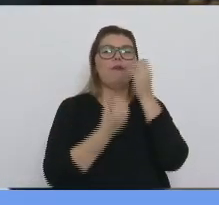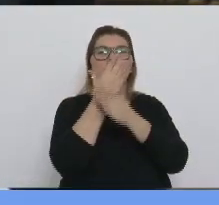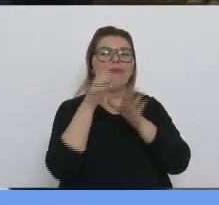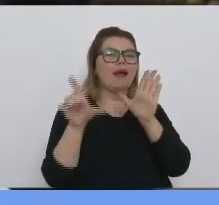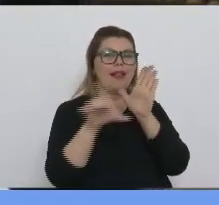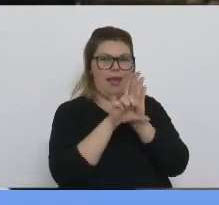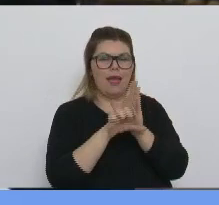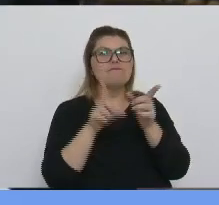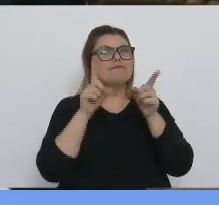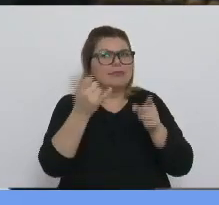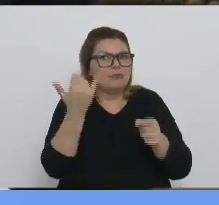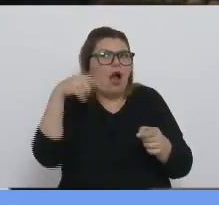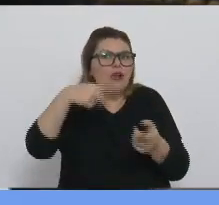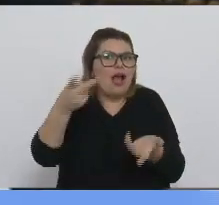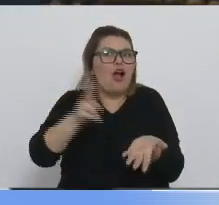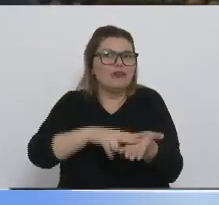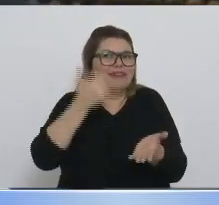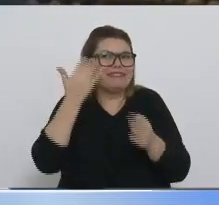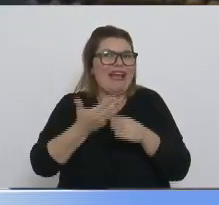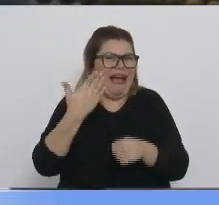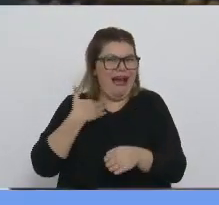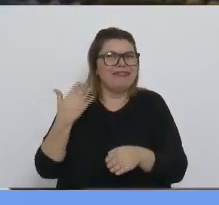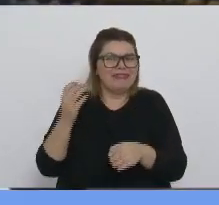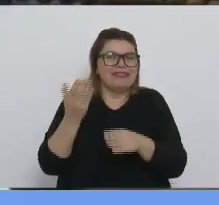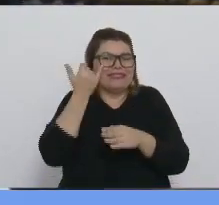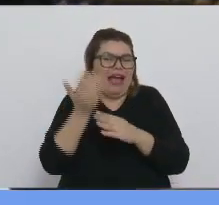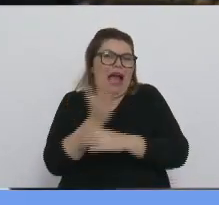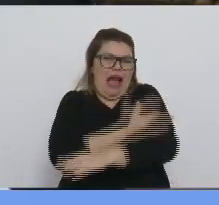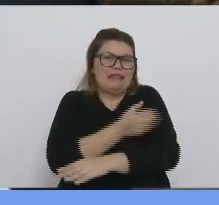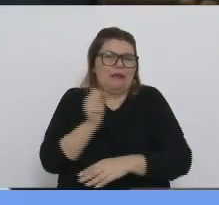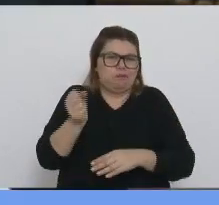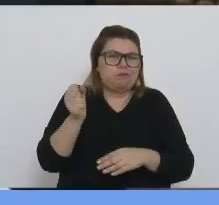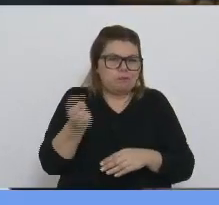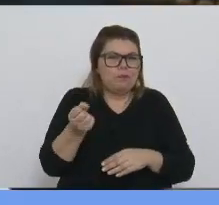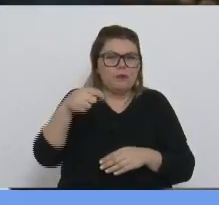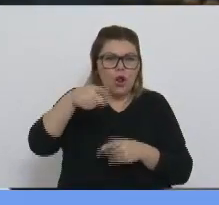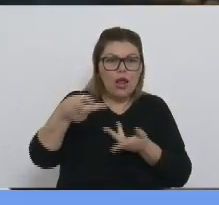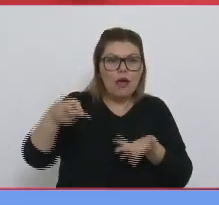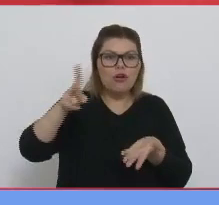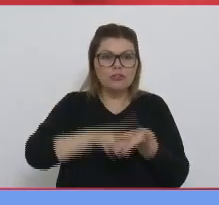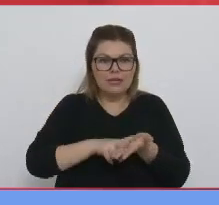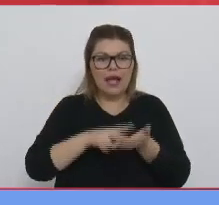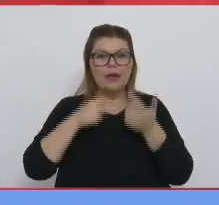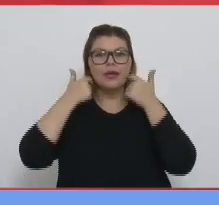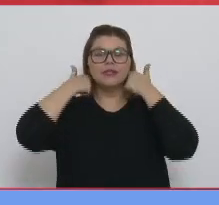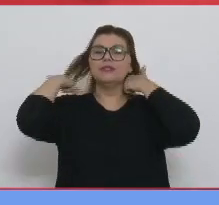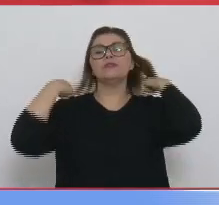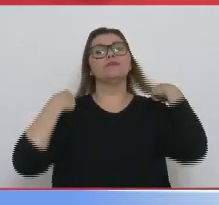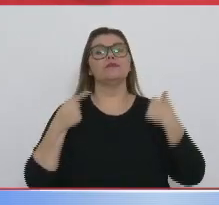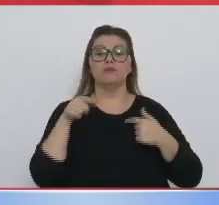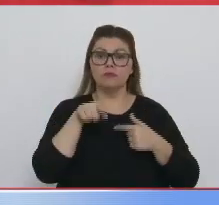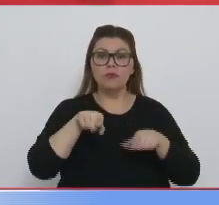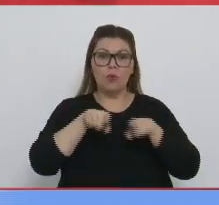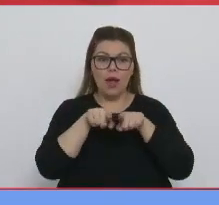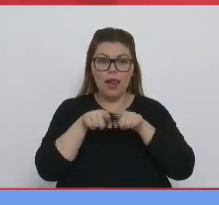lo hemos hecho otras veces y esto como decíamos en otras oportunidades si bien es el fin de un proceso es